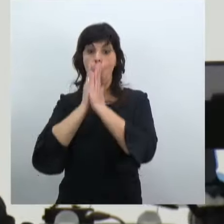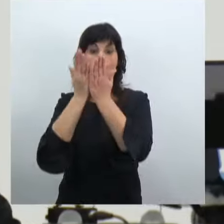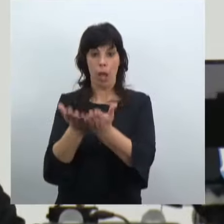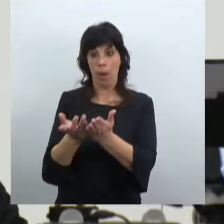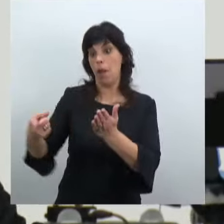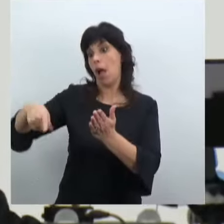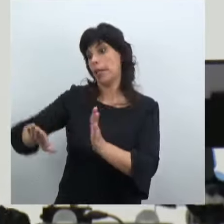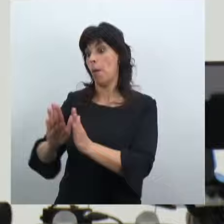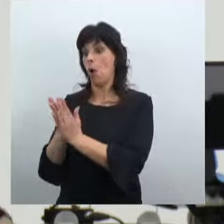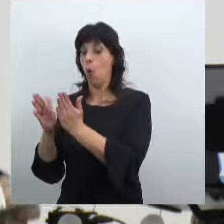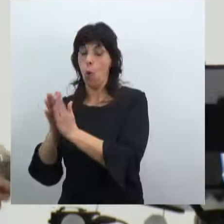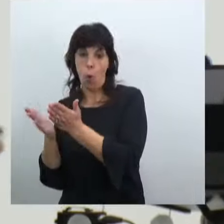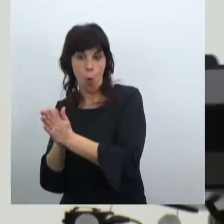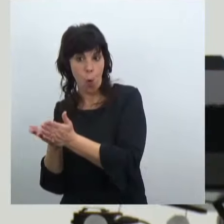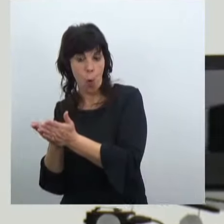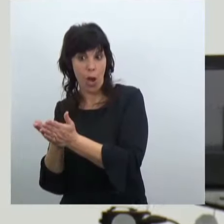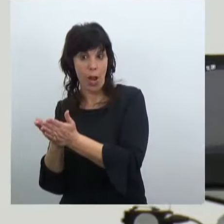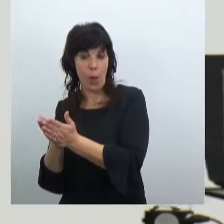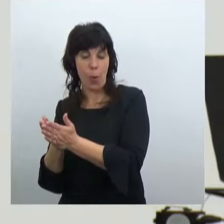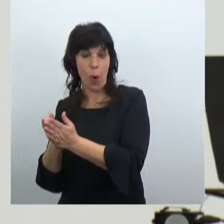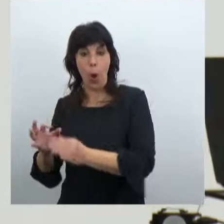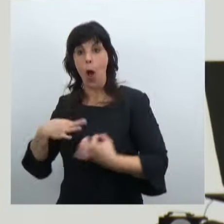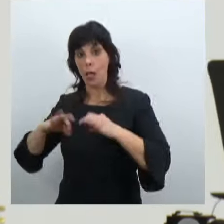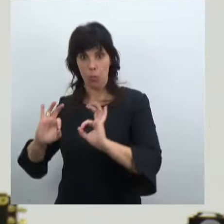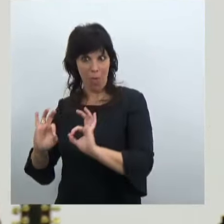Es lo mismo, importante que lo lea.